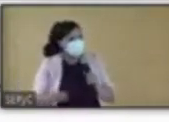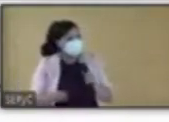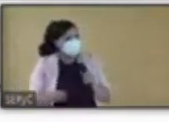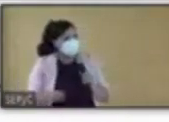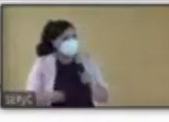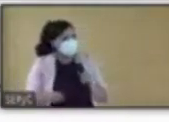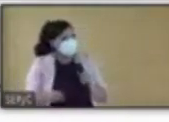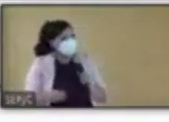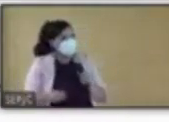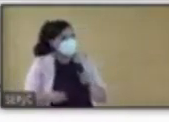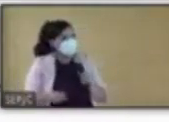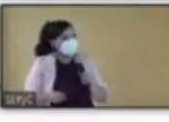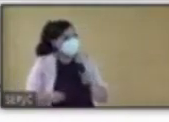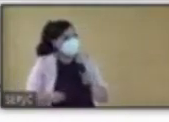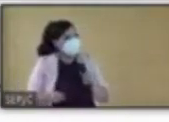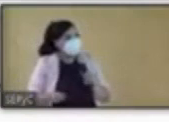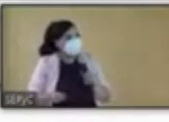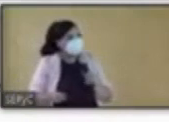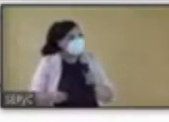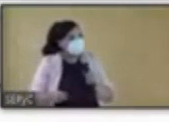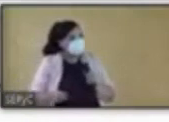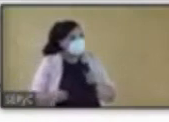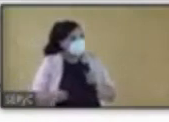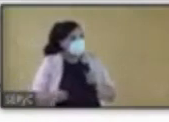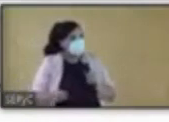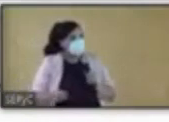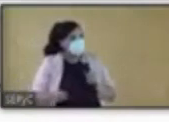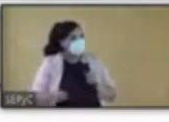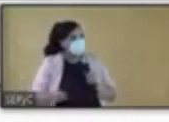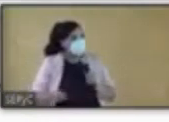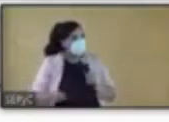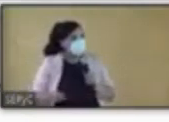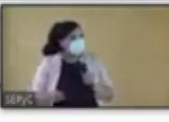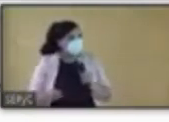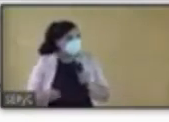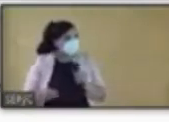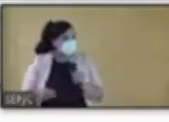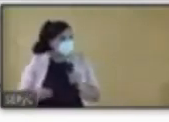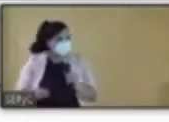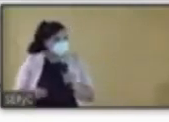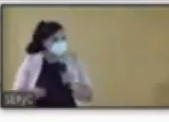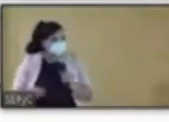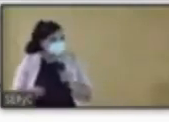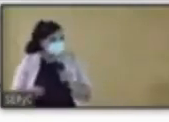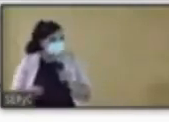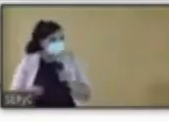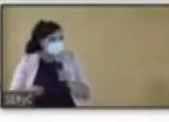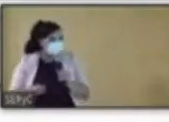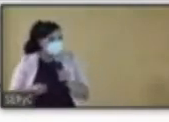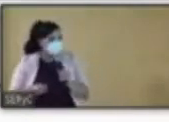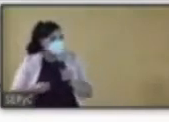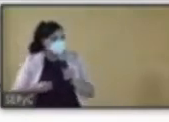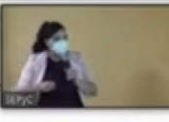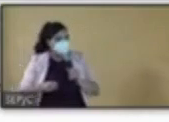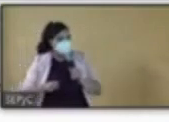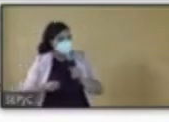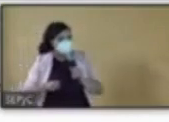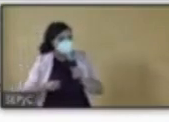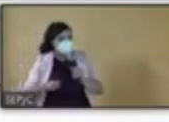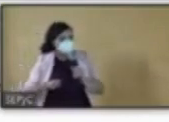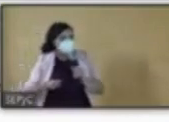Andrea, por favor, nada más para que quede claro en este punto. La eliminamos, nada más para que quede claro que si no estoy en esos supuestos,